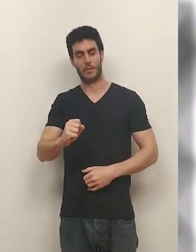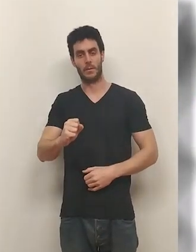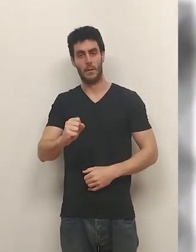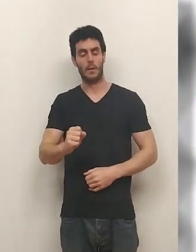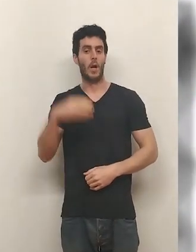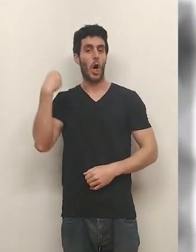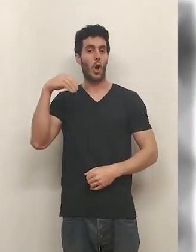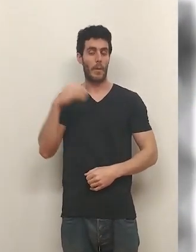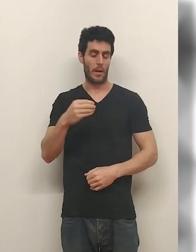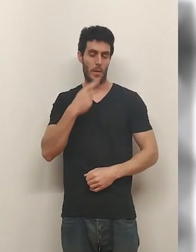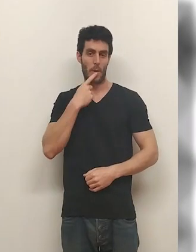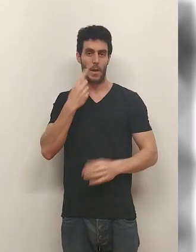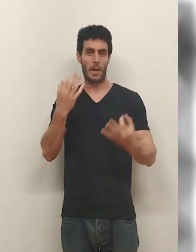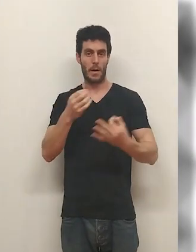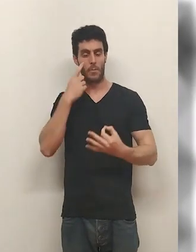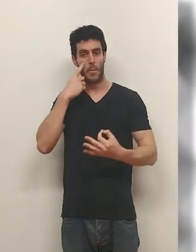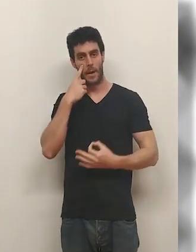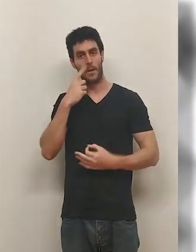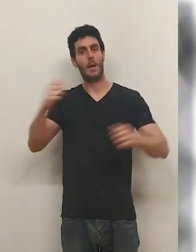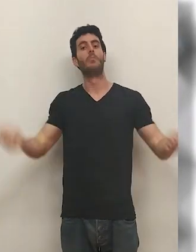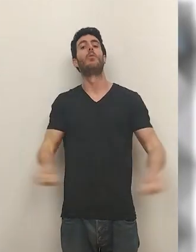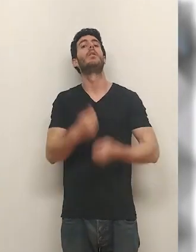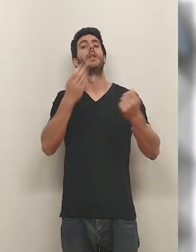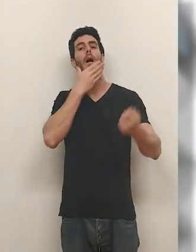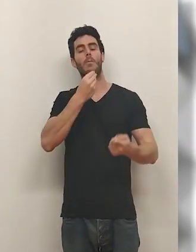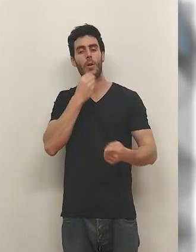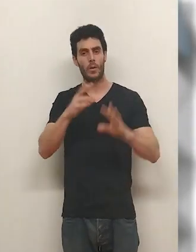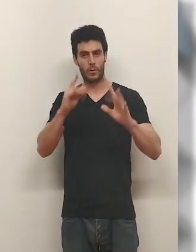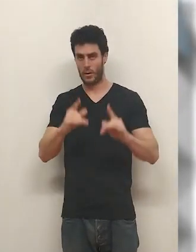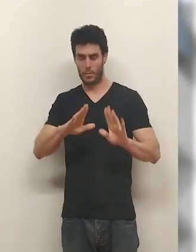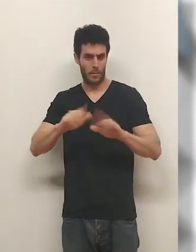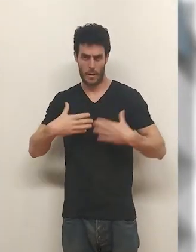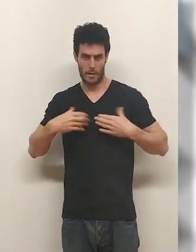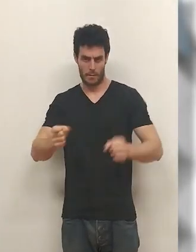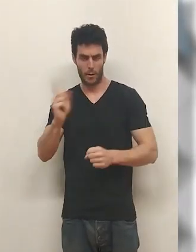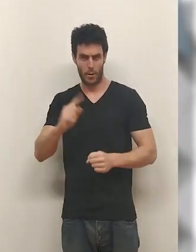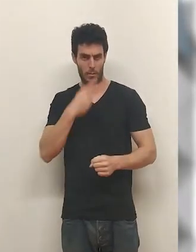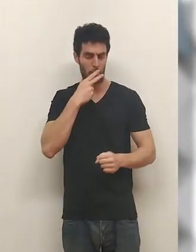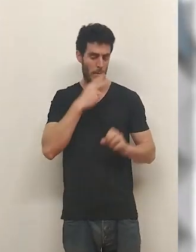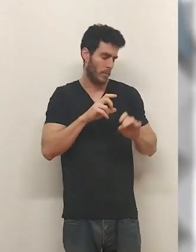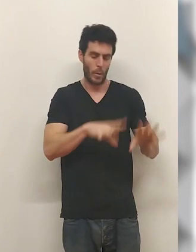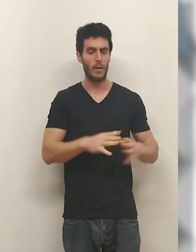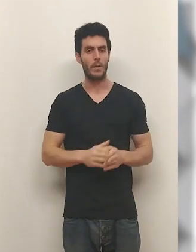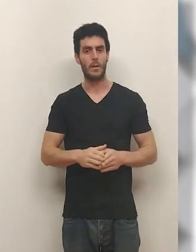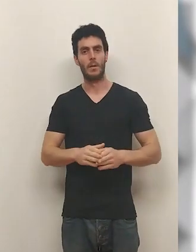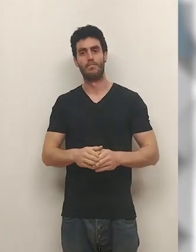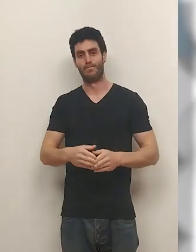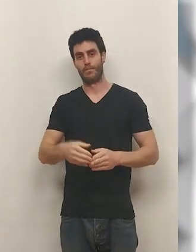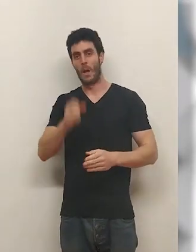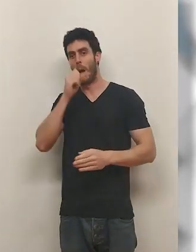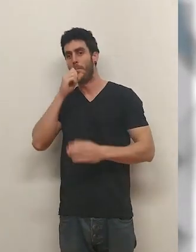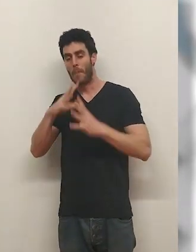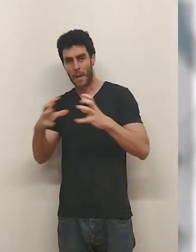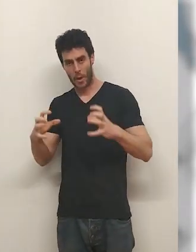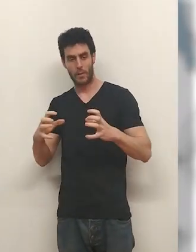jóvenes hay que incidir en que, por muy bonito que no lo pongan las campañas publicitarias, es igual de insano eso que el tabaco de toda la vida. Es la puerta de entrada al